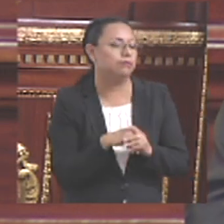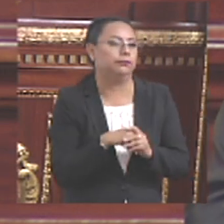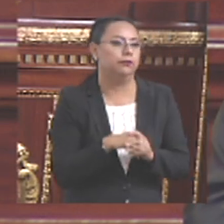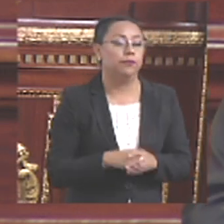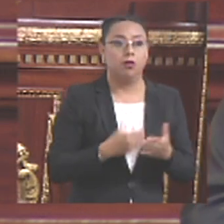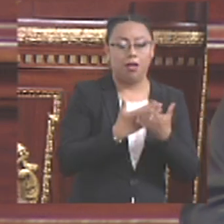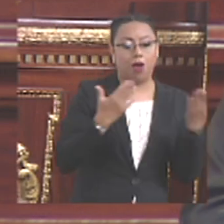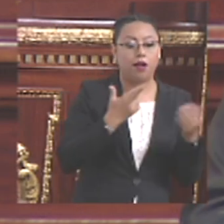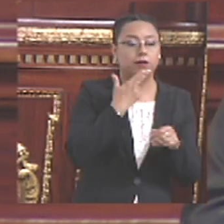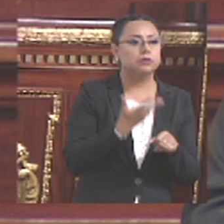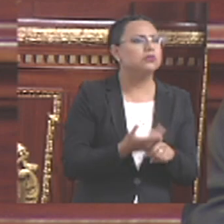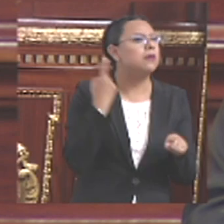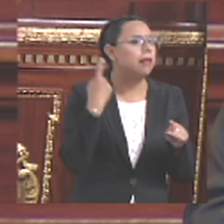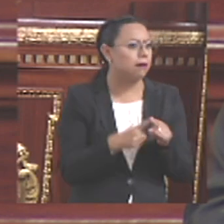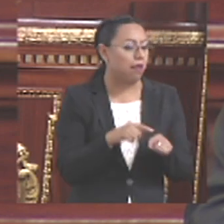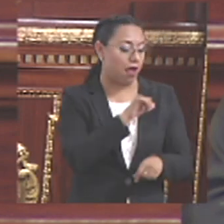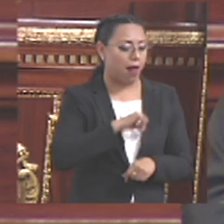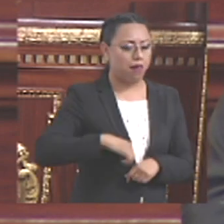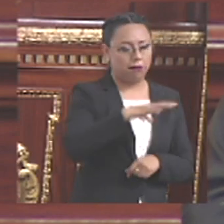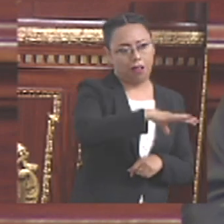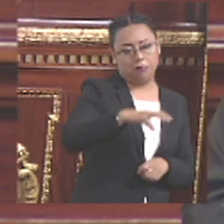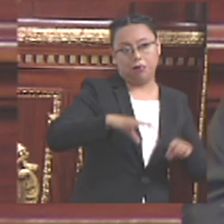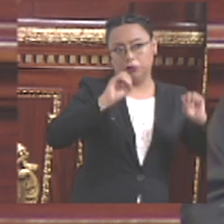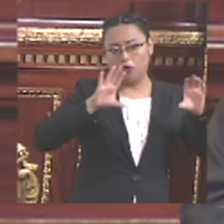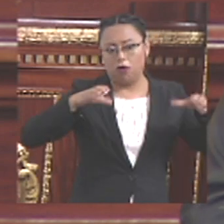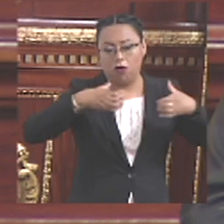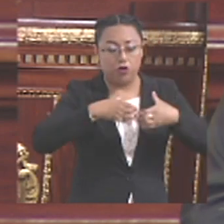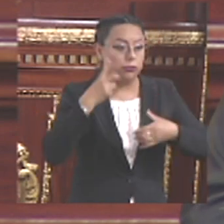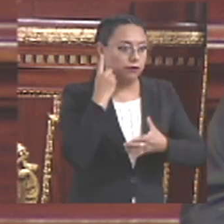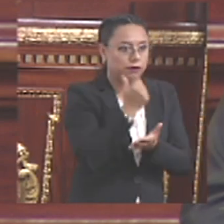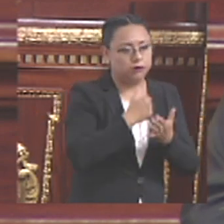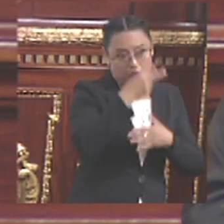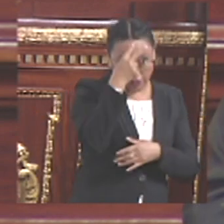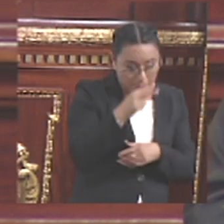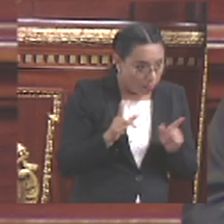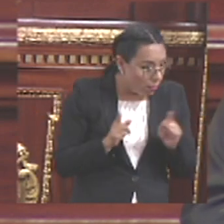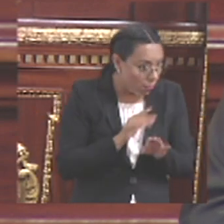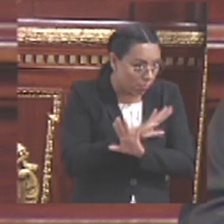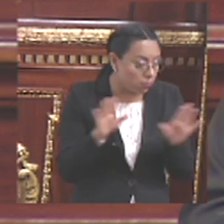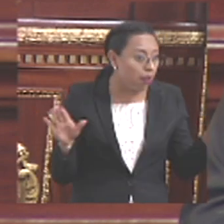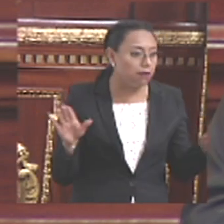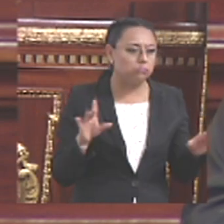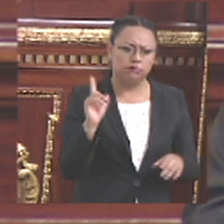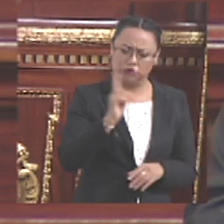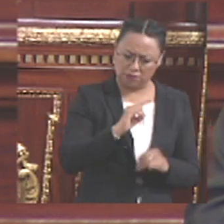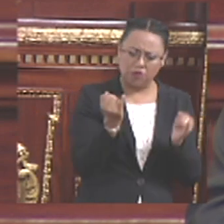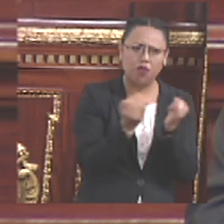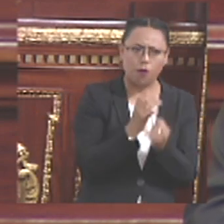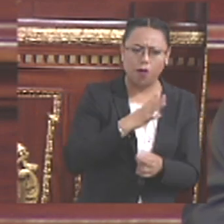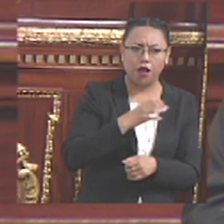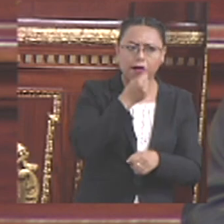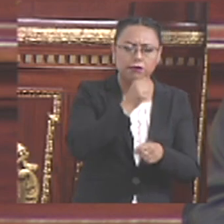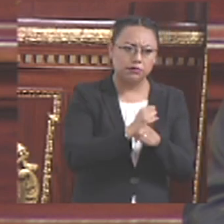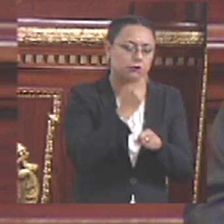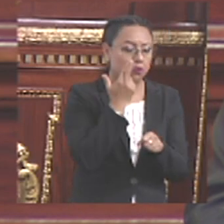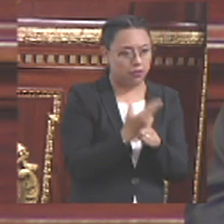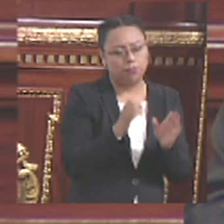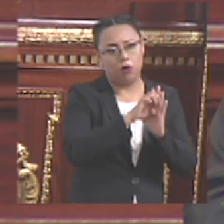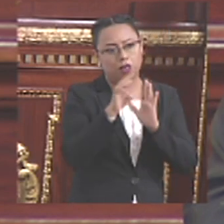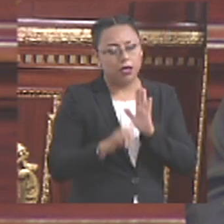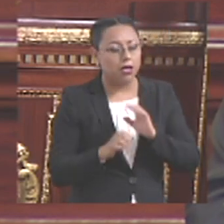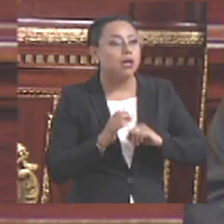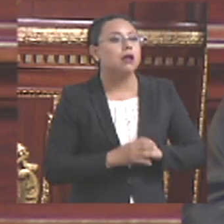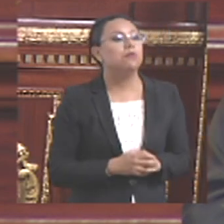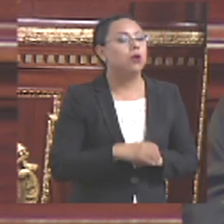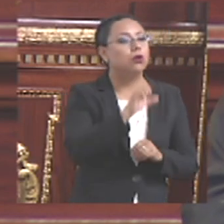alcaldías o del Congreso de la Ciudad de México. Tenemos también secretarías como la Secretaría de Desarrollo Urbano y Vivienda,